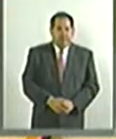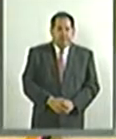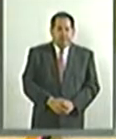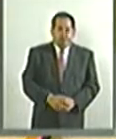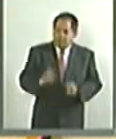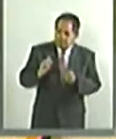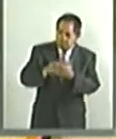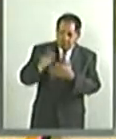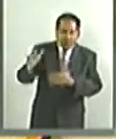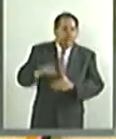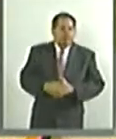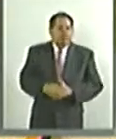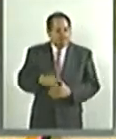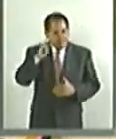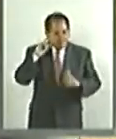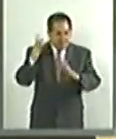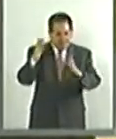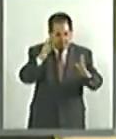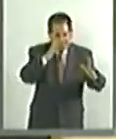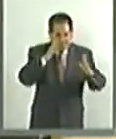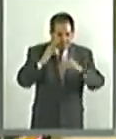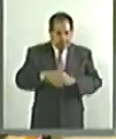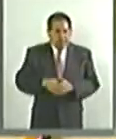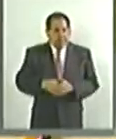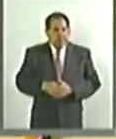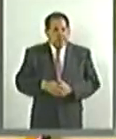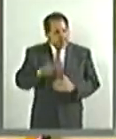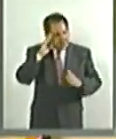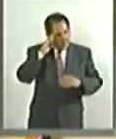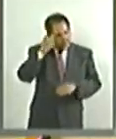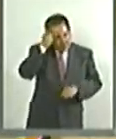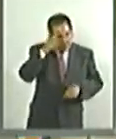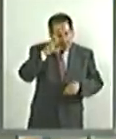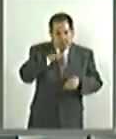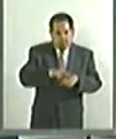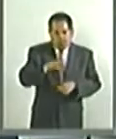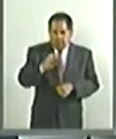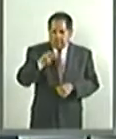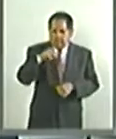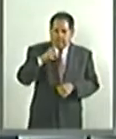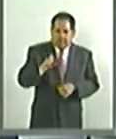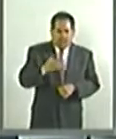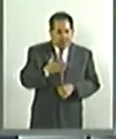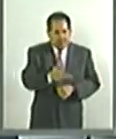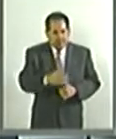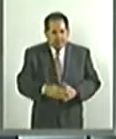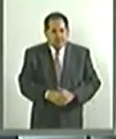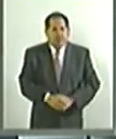Muchas gracias, señor rector, doctor Enrique Grau.